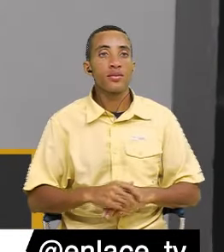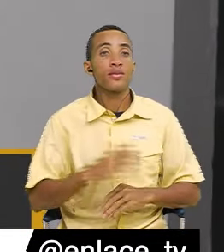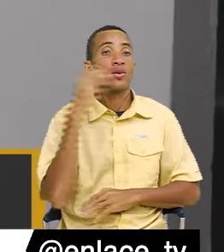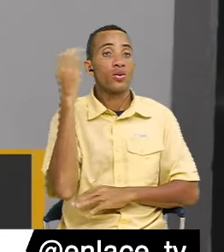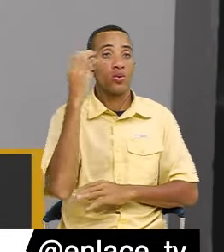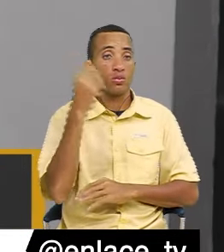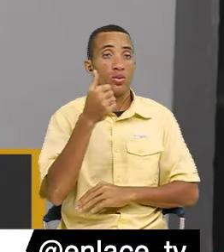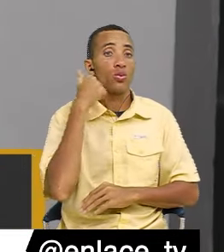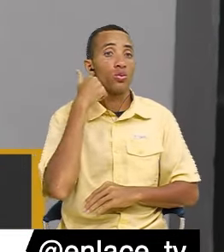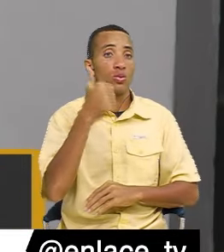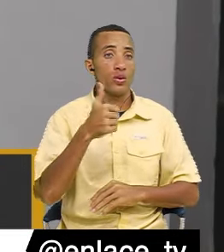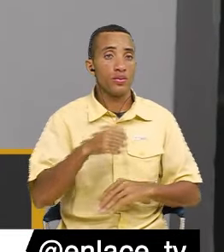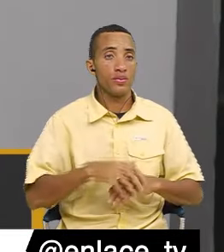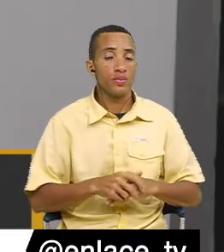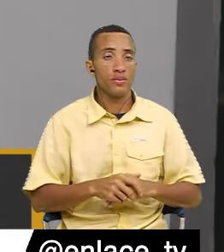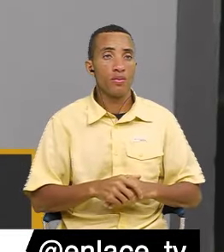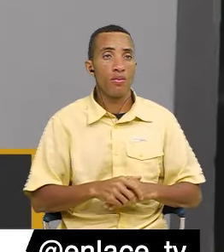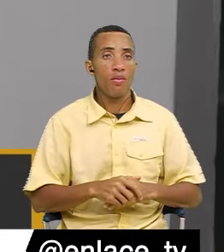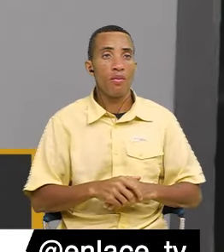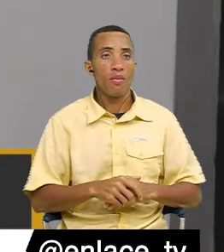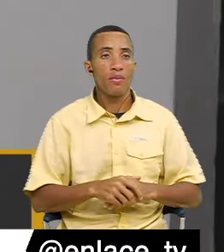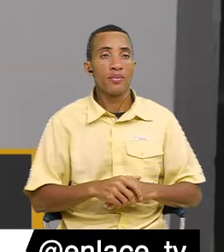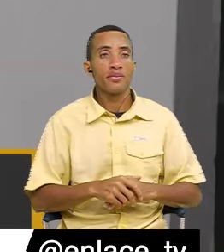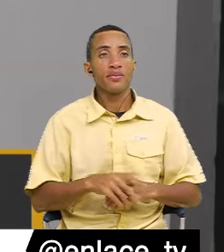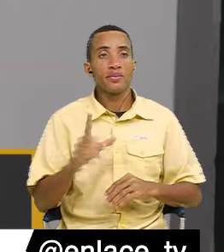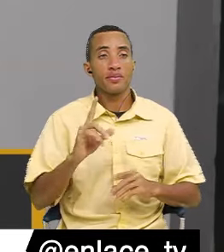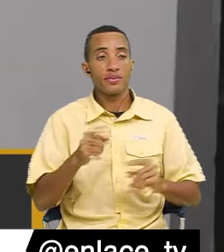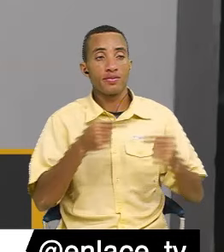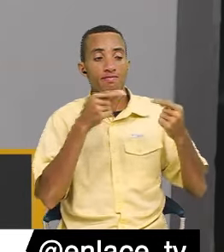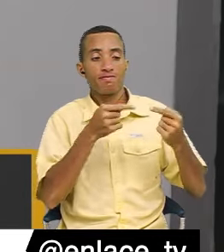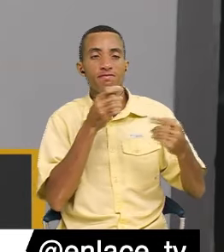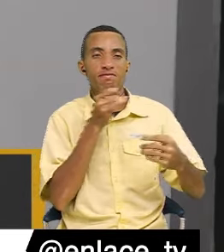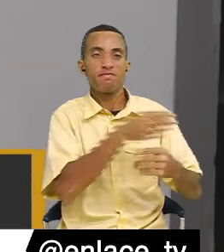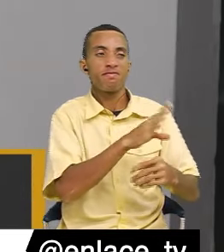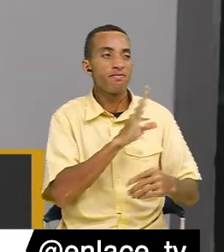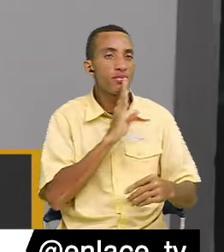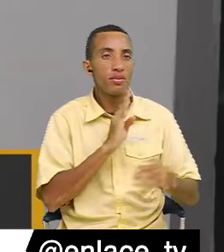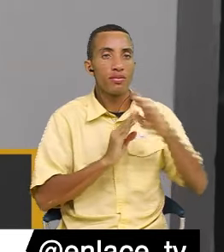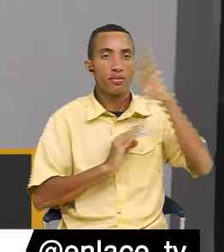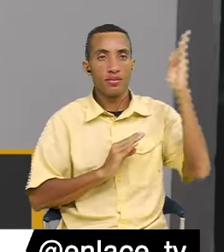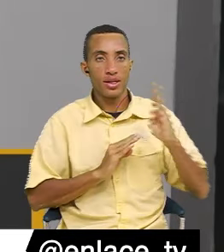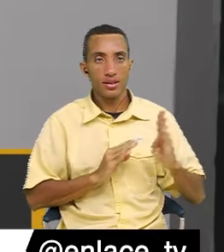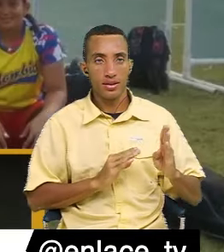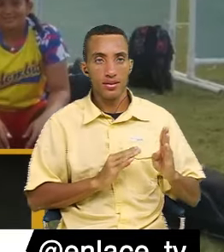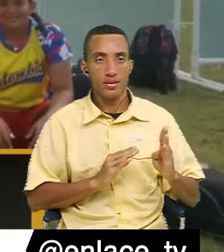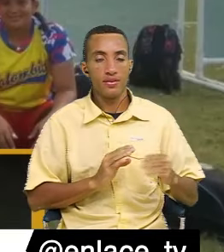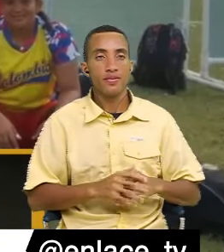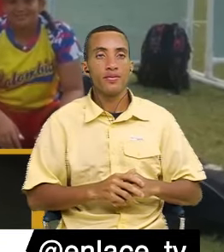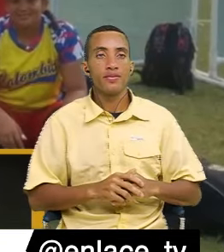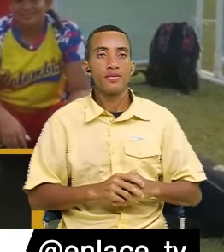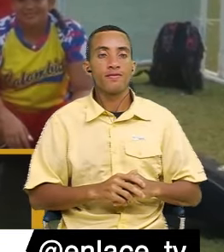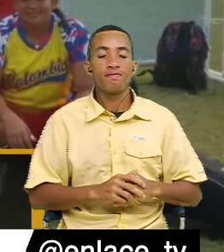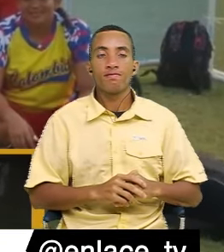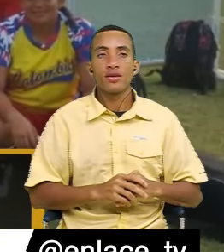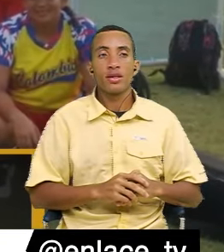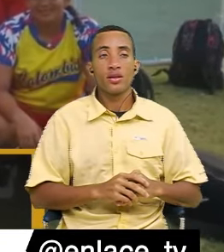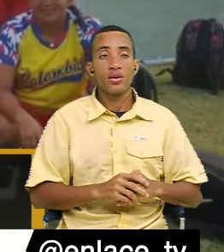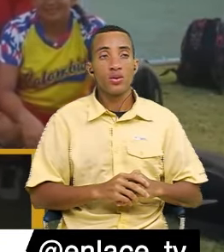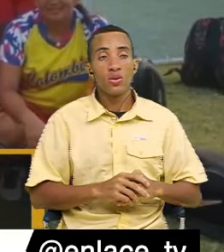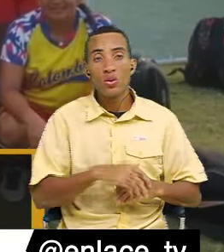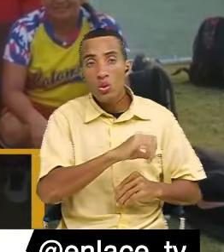porque pues era el rival a vencer, era Brasil, y íbamos con eso, ningún rival